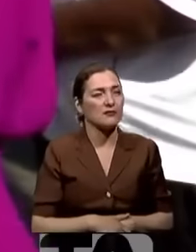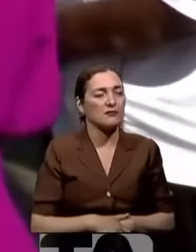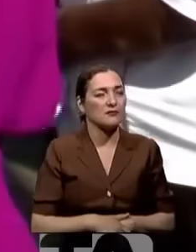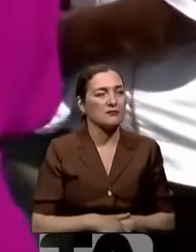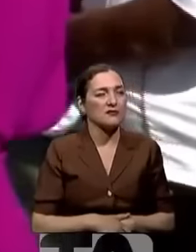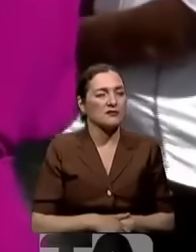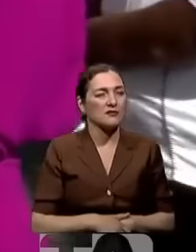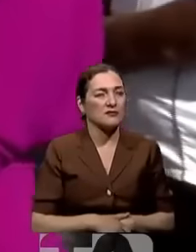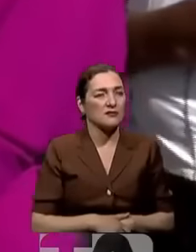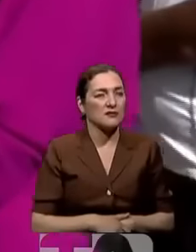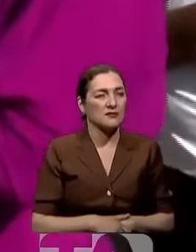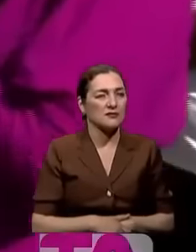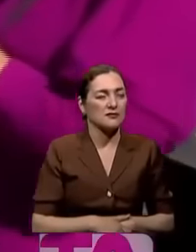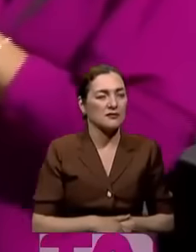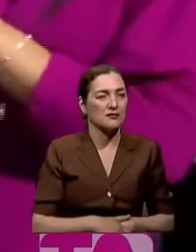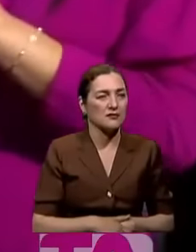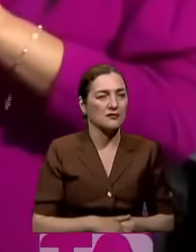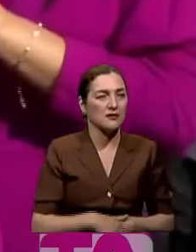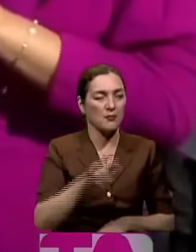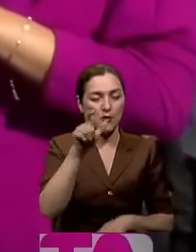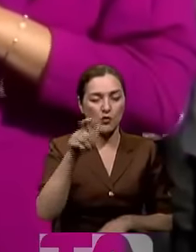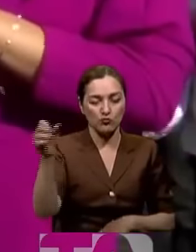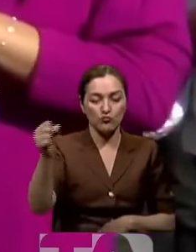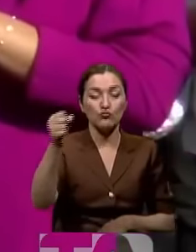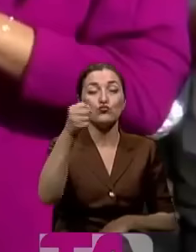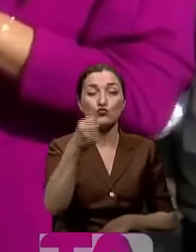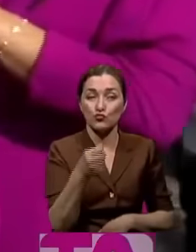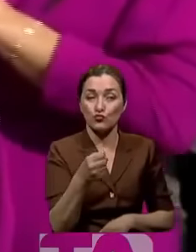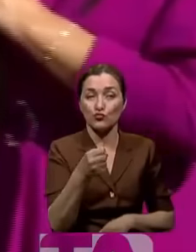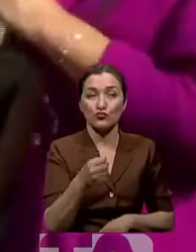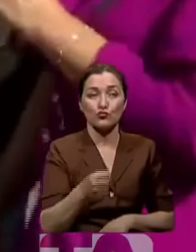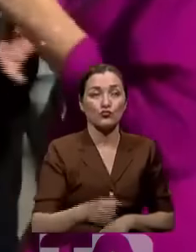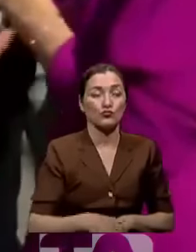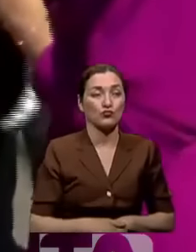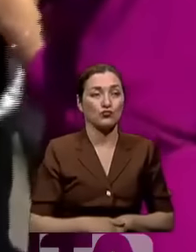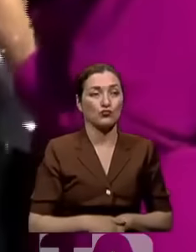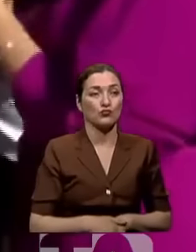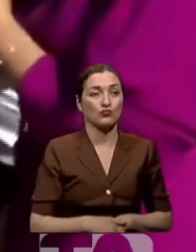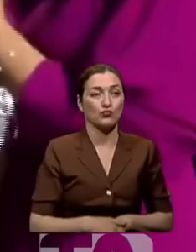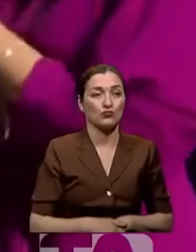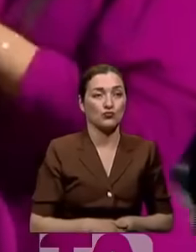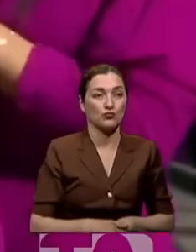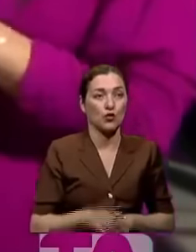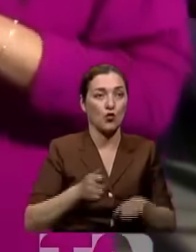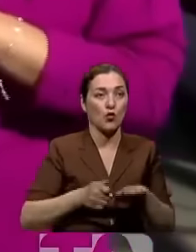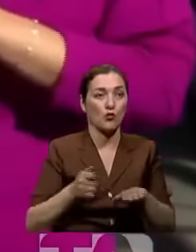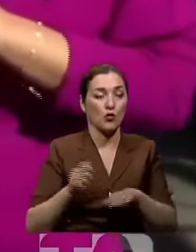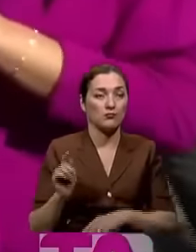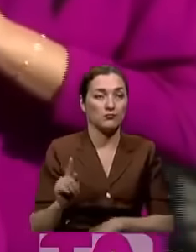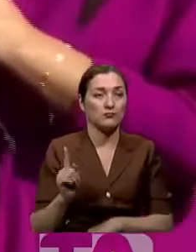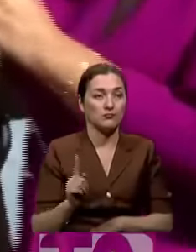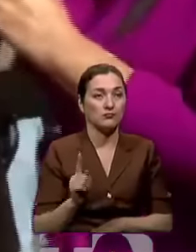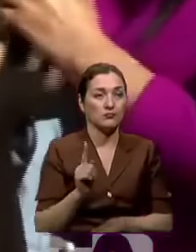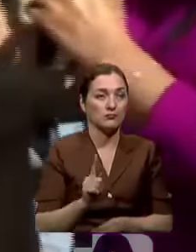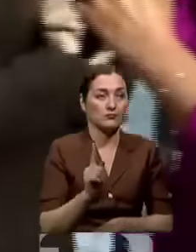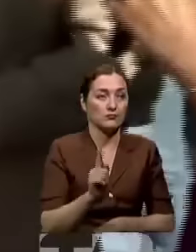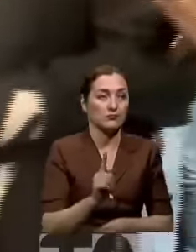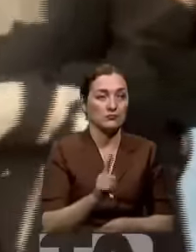por favor, la persona que fue designada, vamos a pasar al jurado ya para que inicie con la degustación de estas guaguas